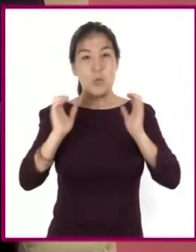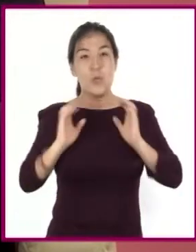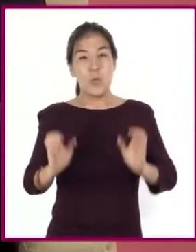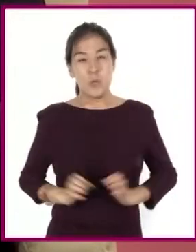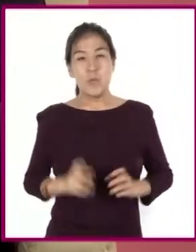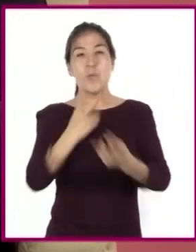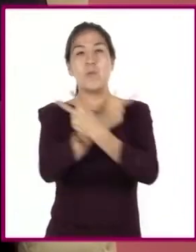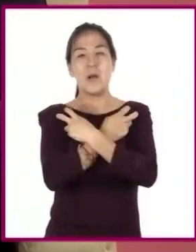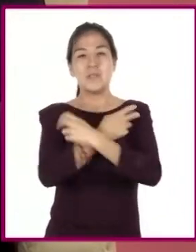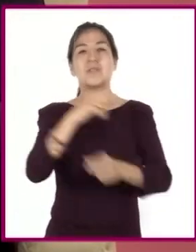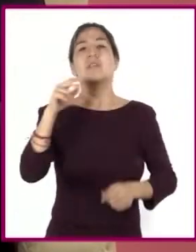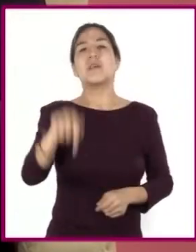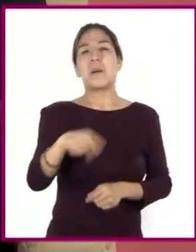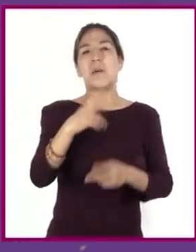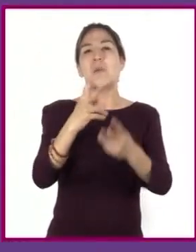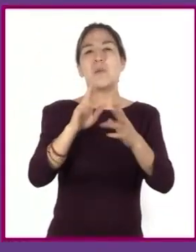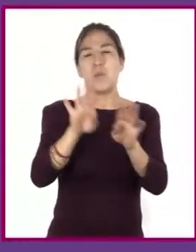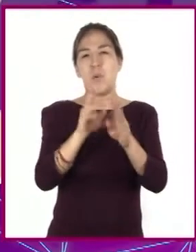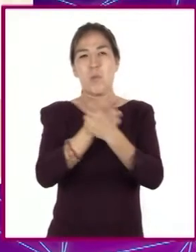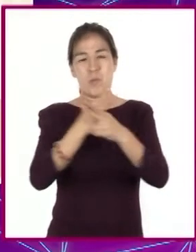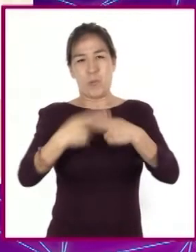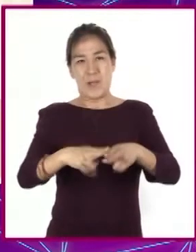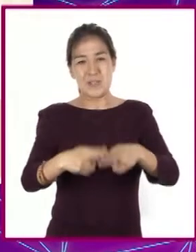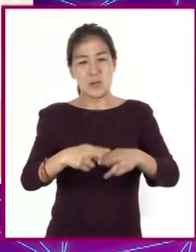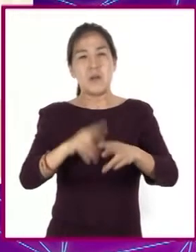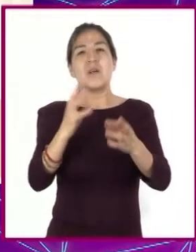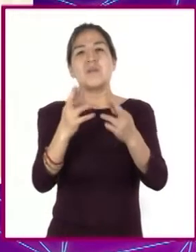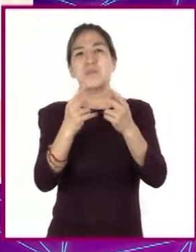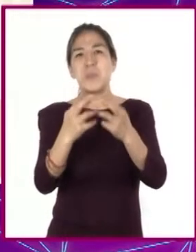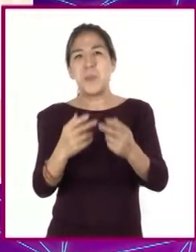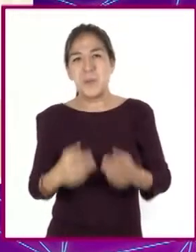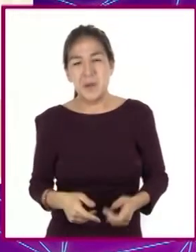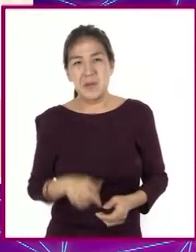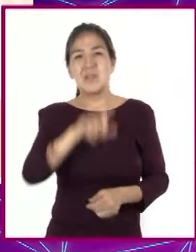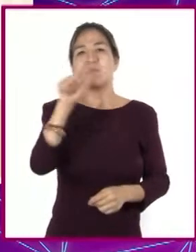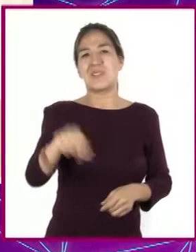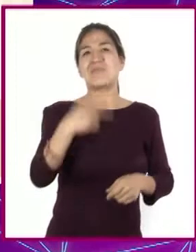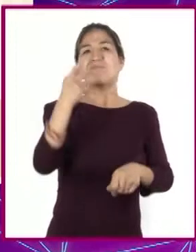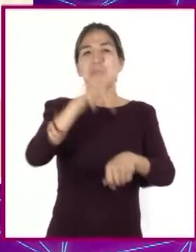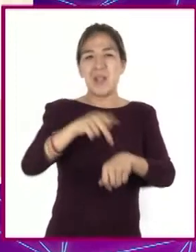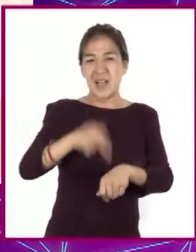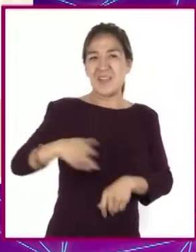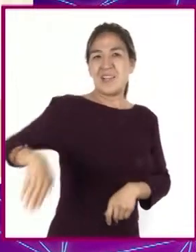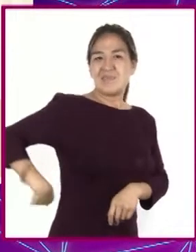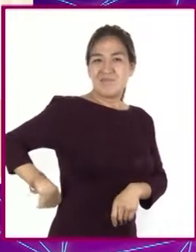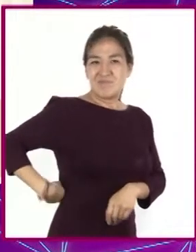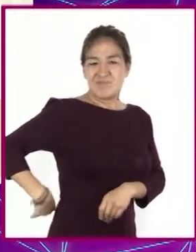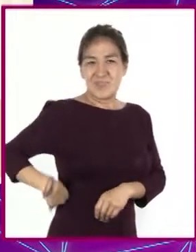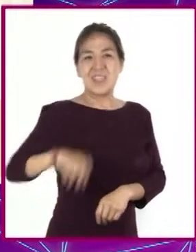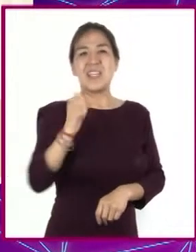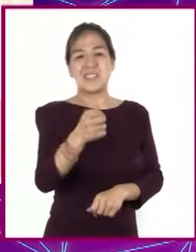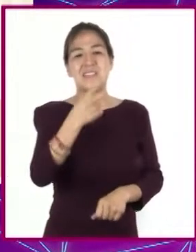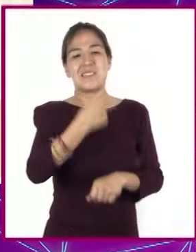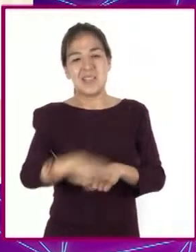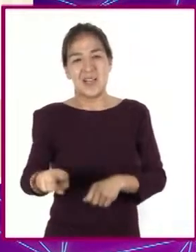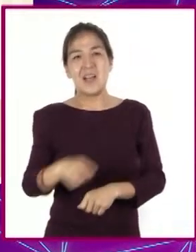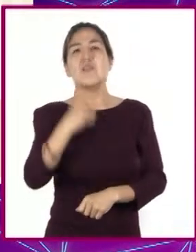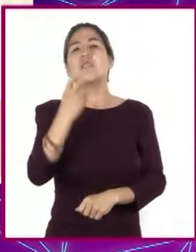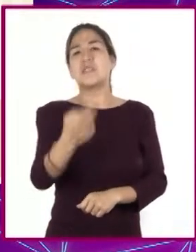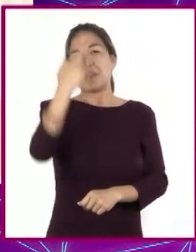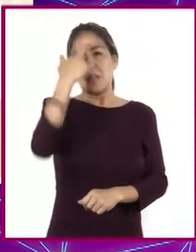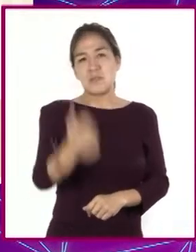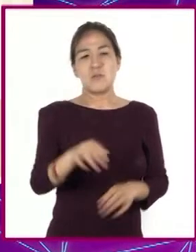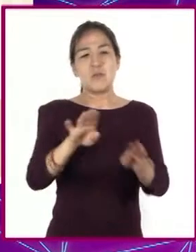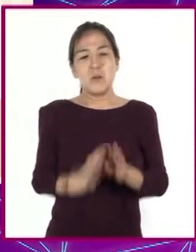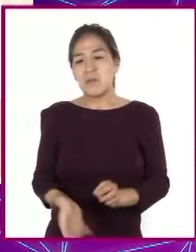ayudar a formar piedras en los riñones, pueden generar muchos otros daños también colaterales con respecto a la